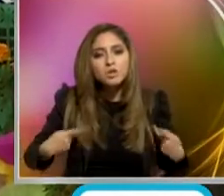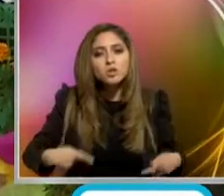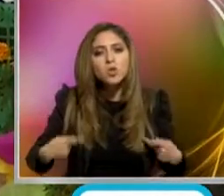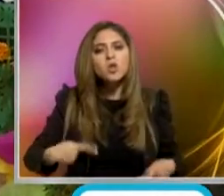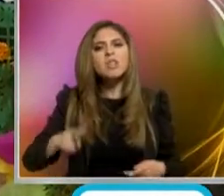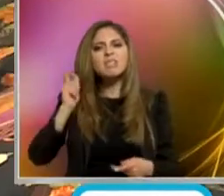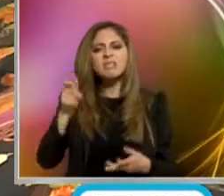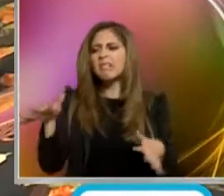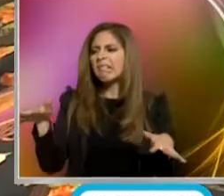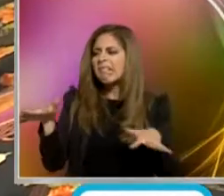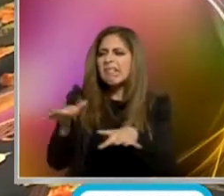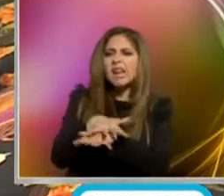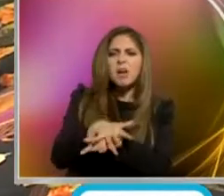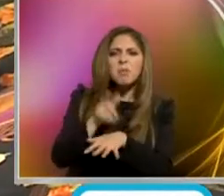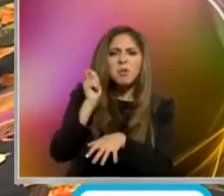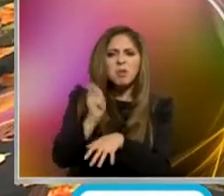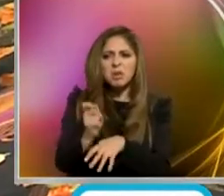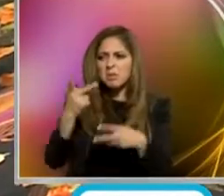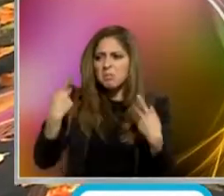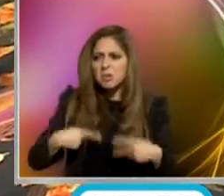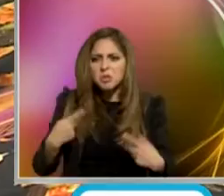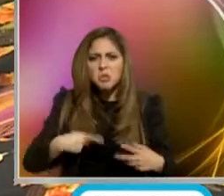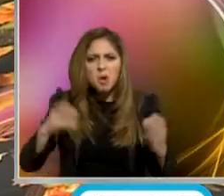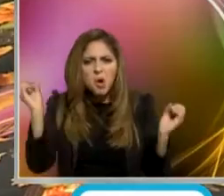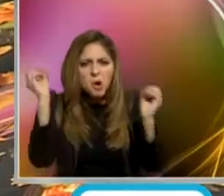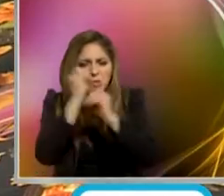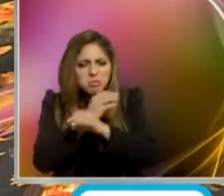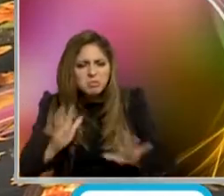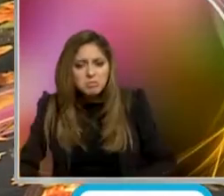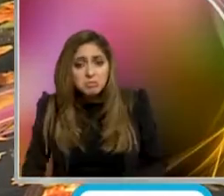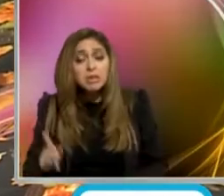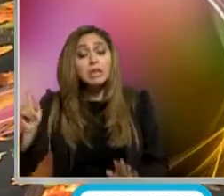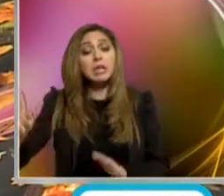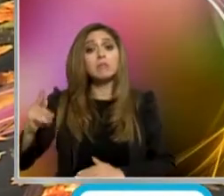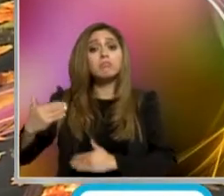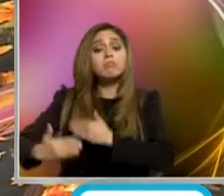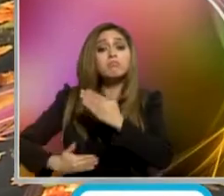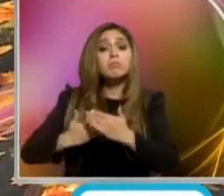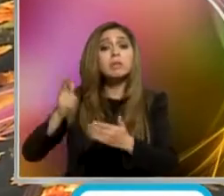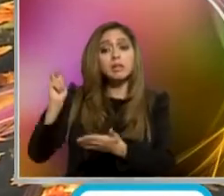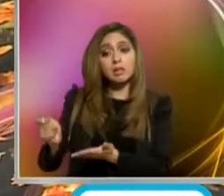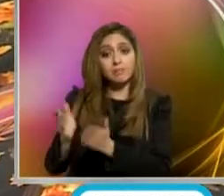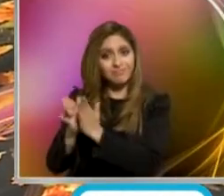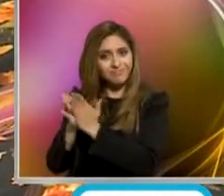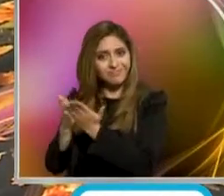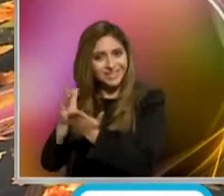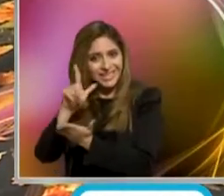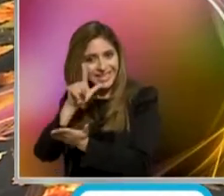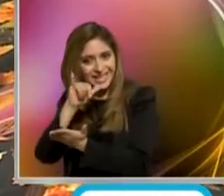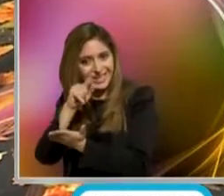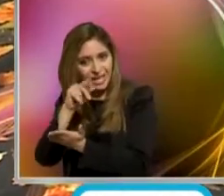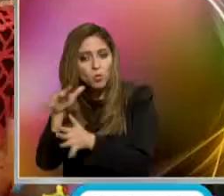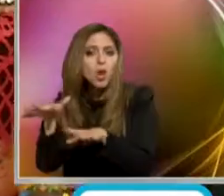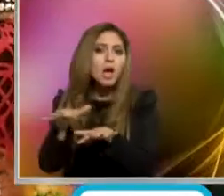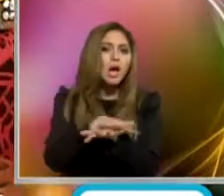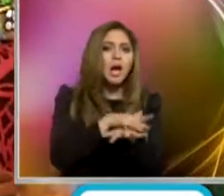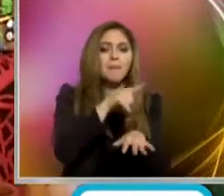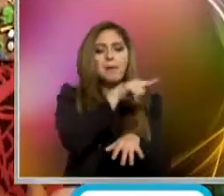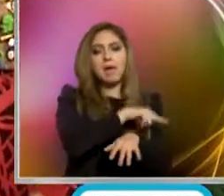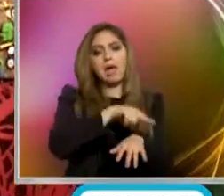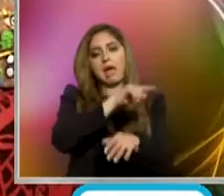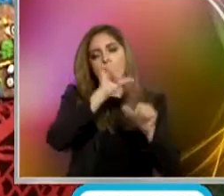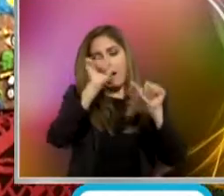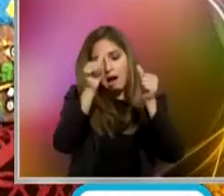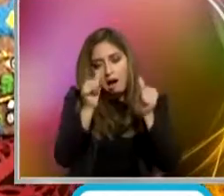muy introspectivos, oscuros, y esa tradición saltó de la literatura a las artes, entre ellos la